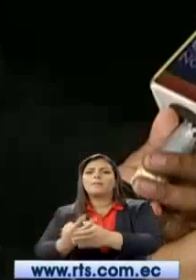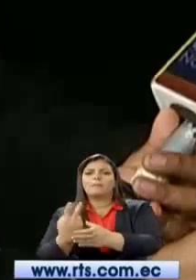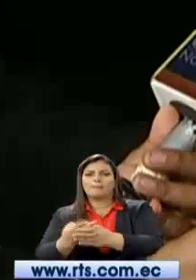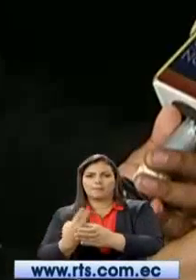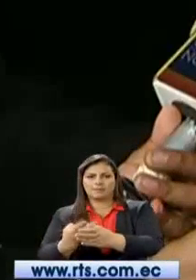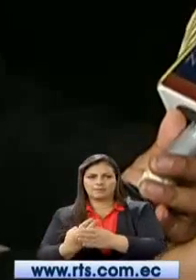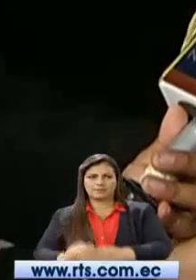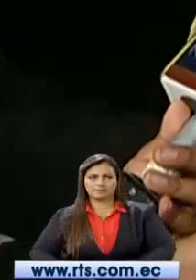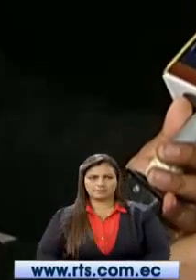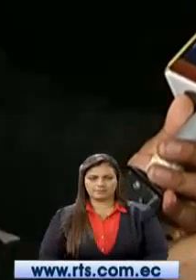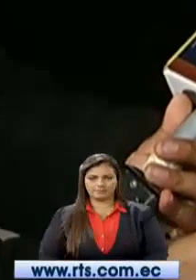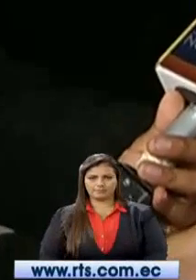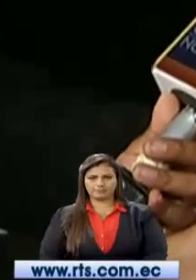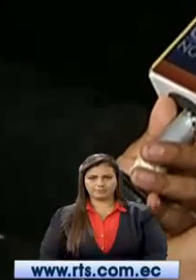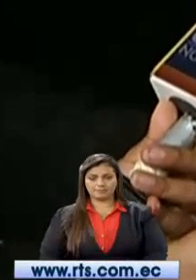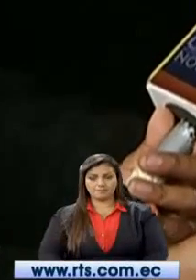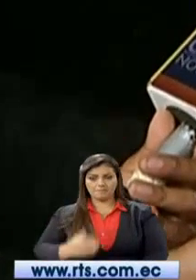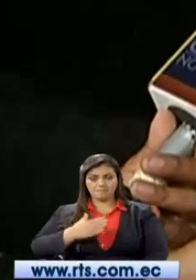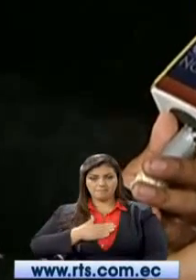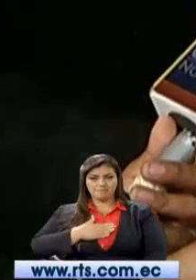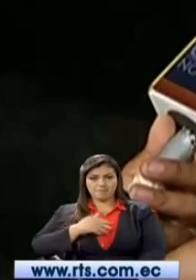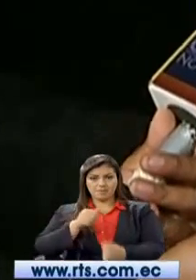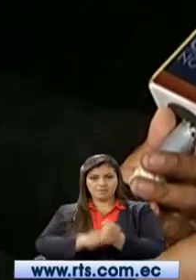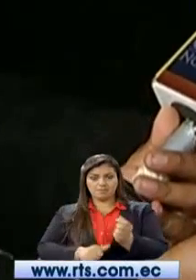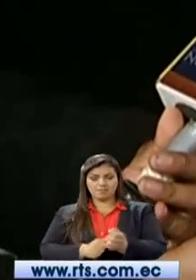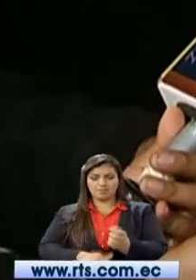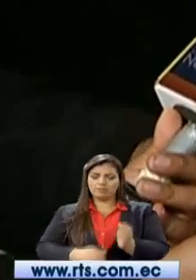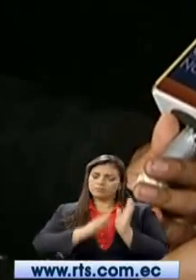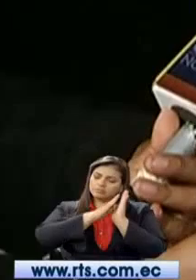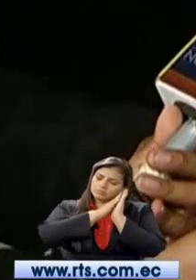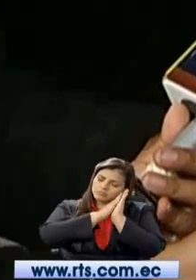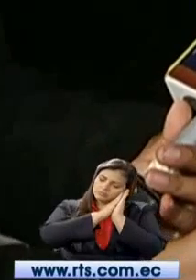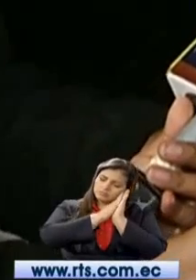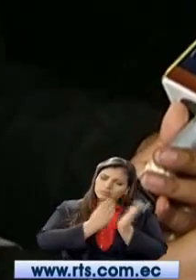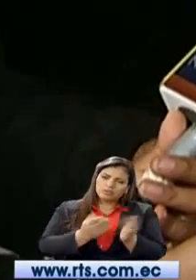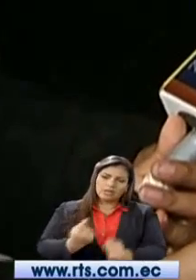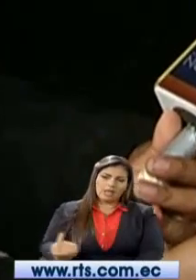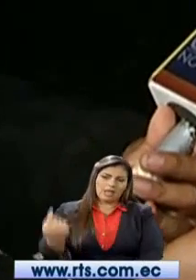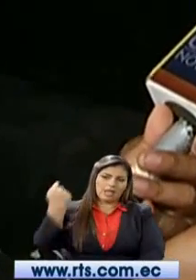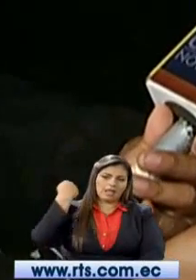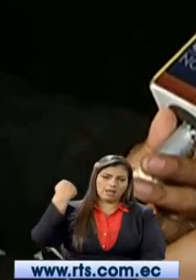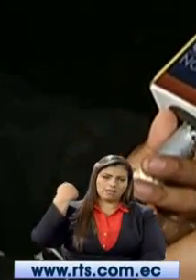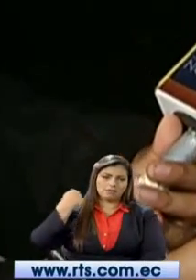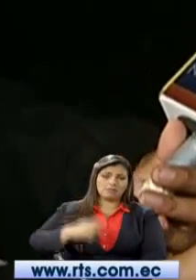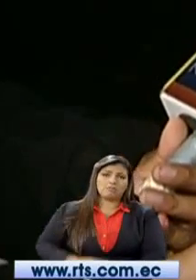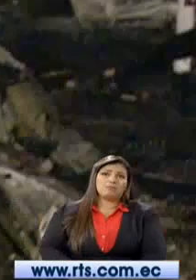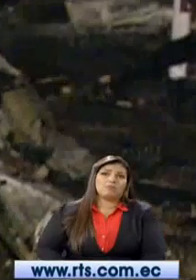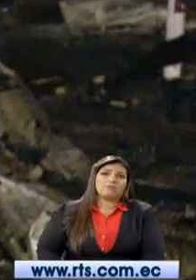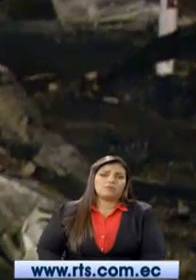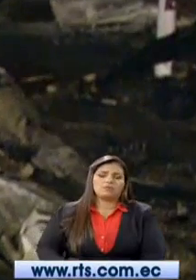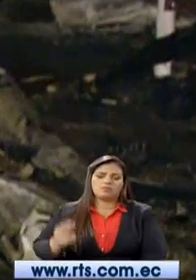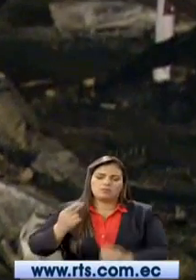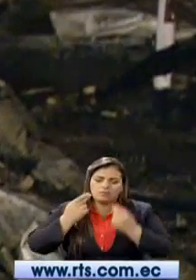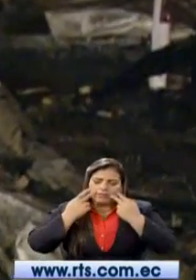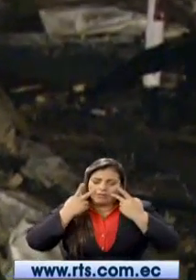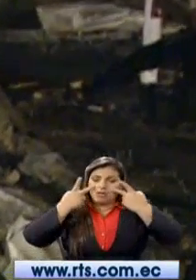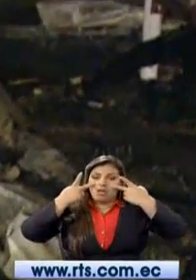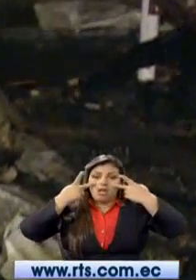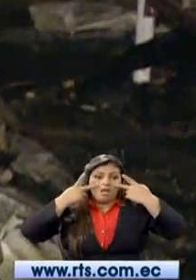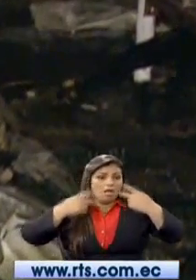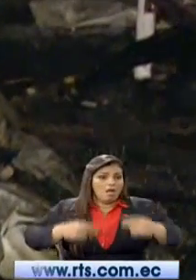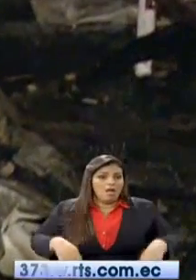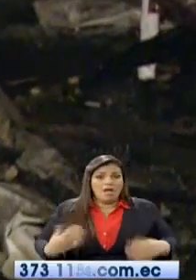deshabitada. Antes mi hermano que duerme allá atrás, hermano, no sé cómo ya, como cosa de Dios, hermano, se despierta y comenzamos a